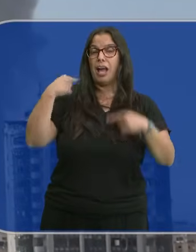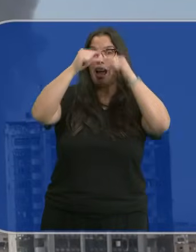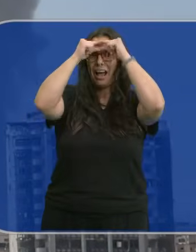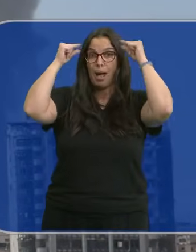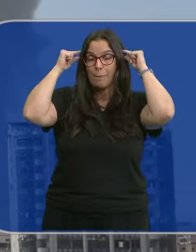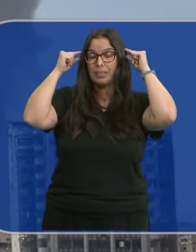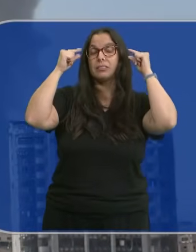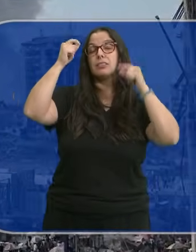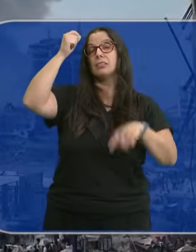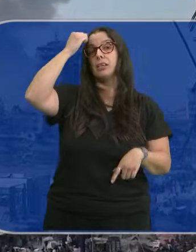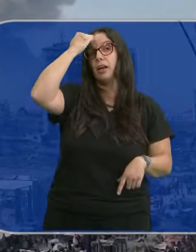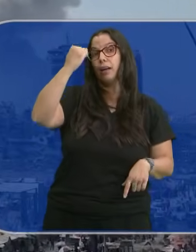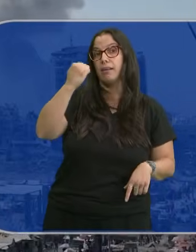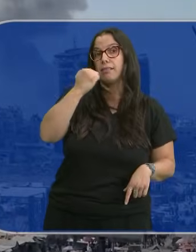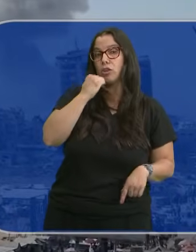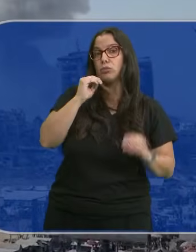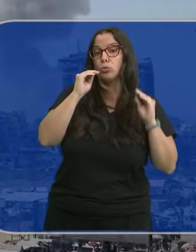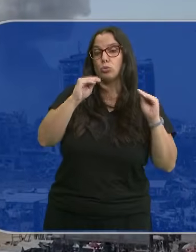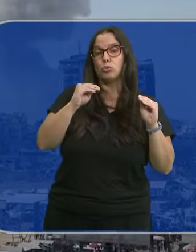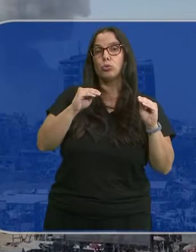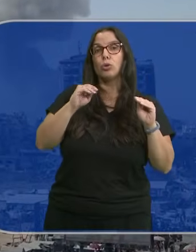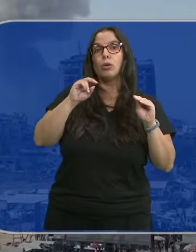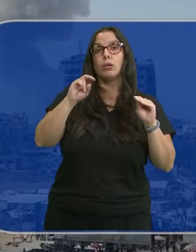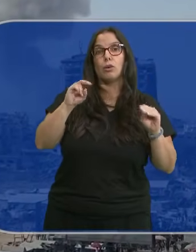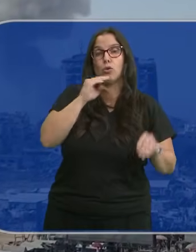Hamás de octubre de 2023.